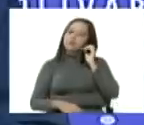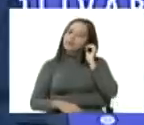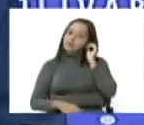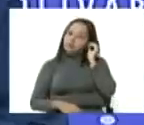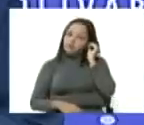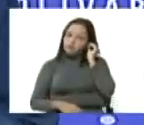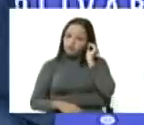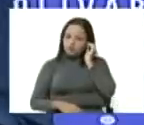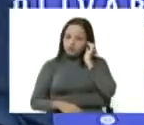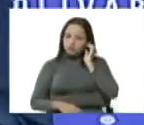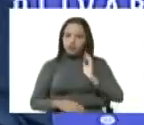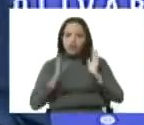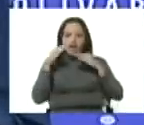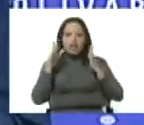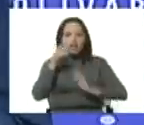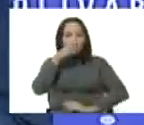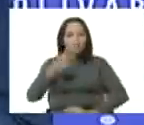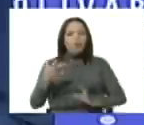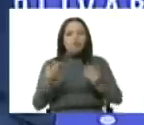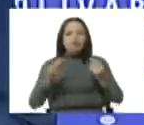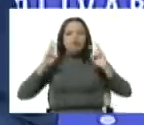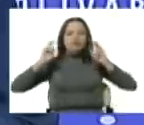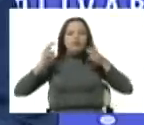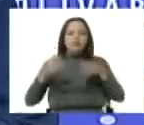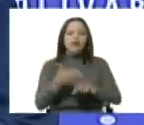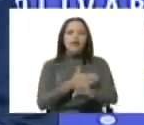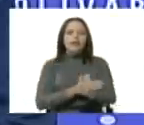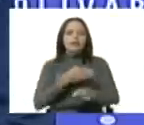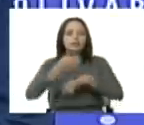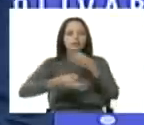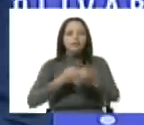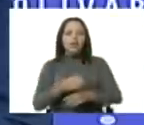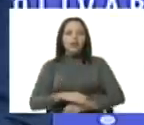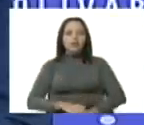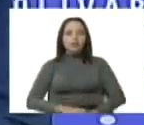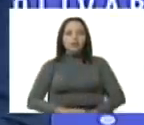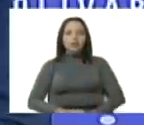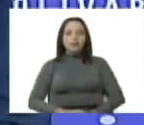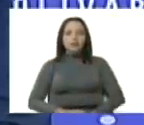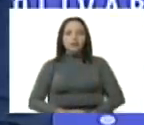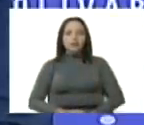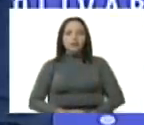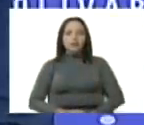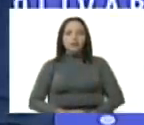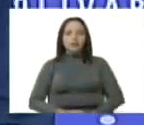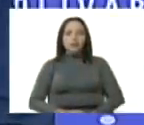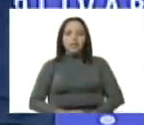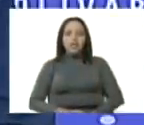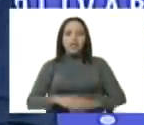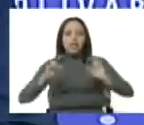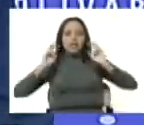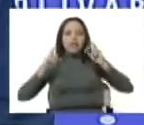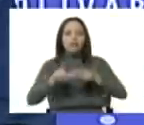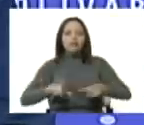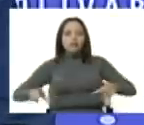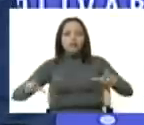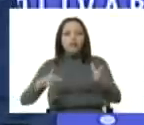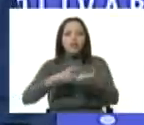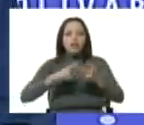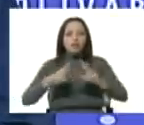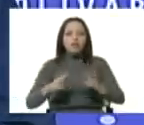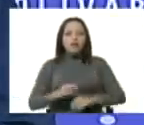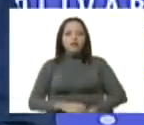y atender al pueblo. Hay muchos temas que ha dicho Johanna, tema de los cuadrantes de paz, el poder comunal es